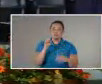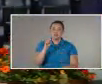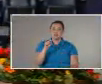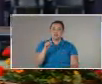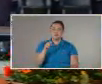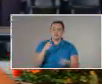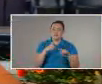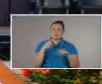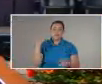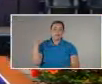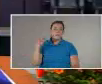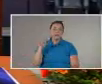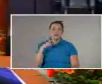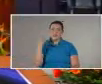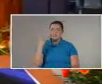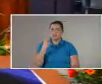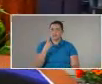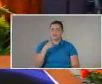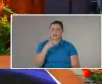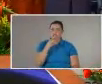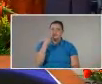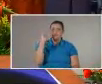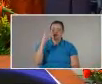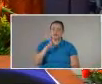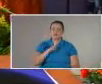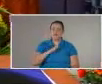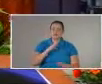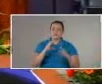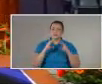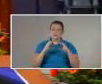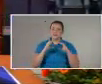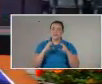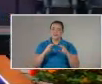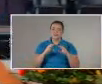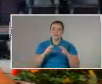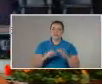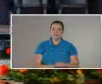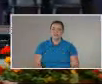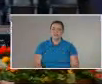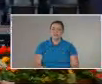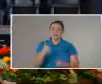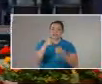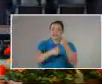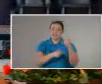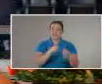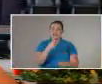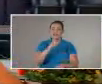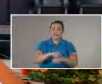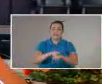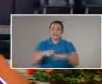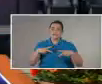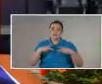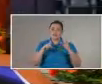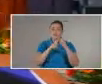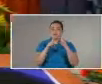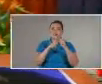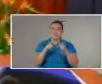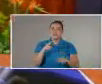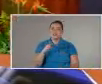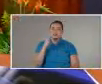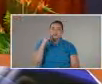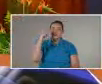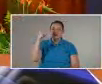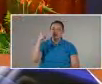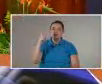Para todo, porque Dios tiene el cuidado de nosotros. Por eso en cada tiempo hay una palabra del Señor. Y la Biblia nos manda a decir: bendeciré a Jehová